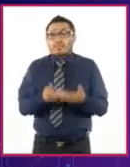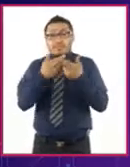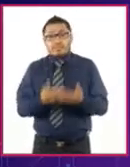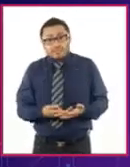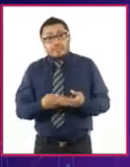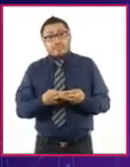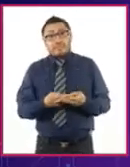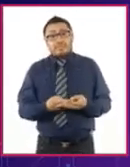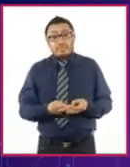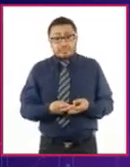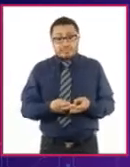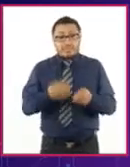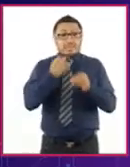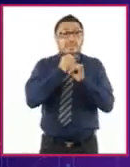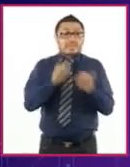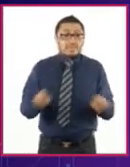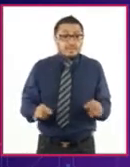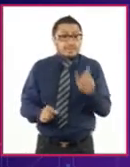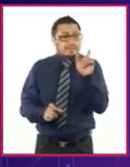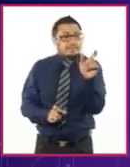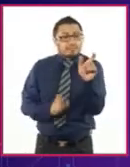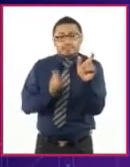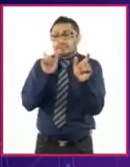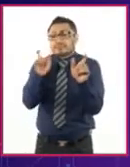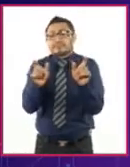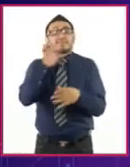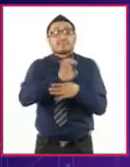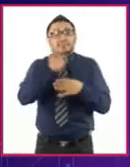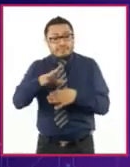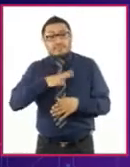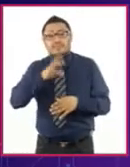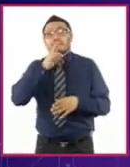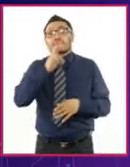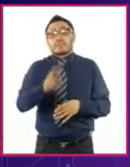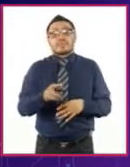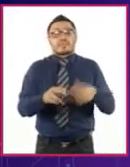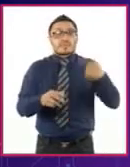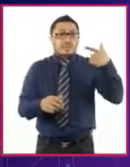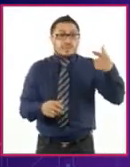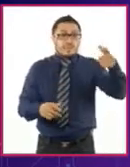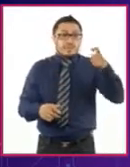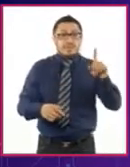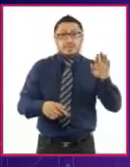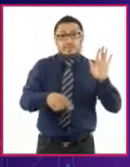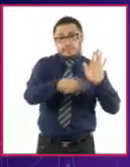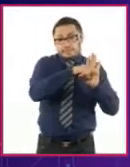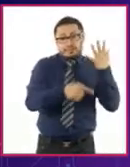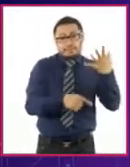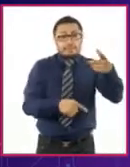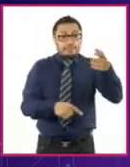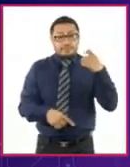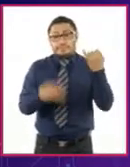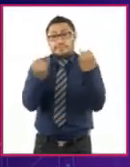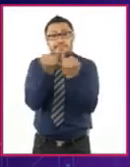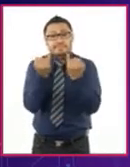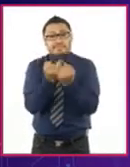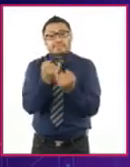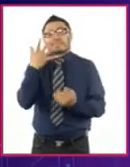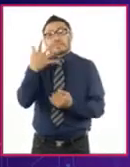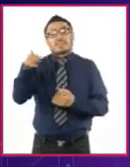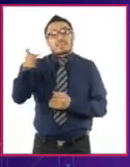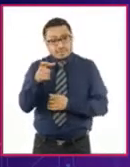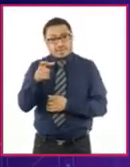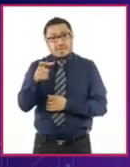término independiente. Entonces se tiene que 7x menos 5x es igual a